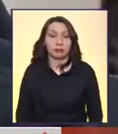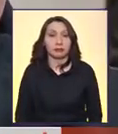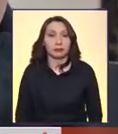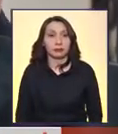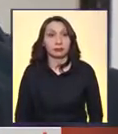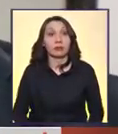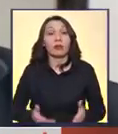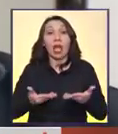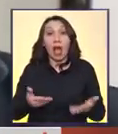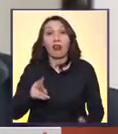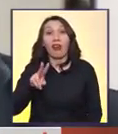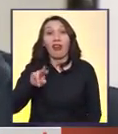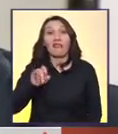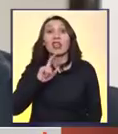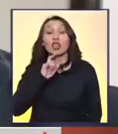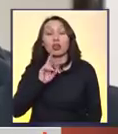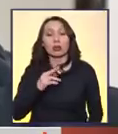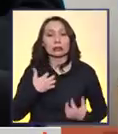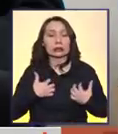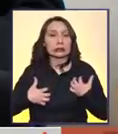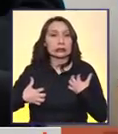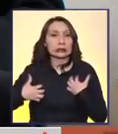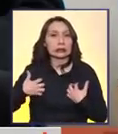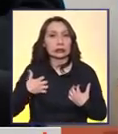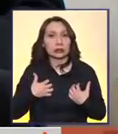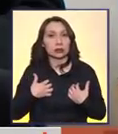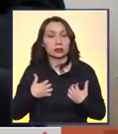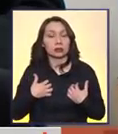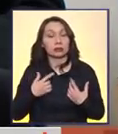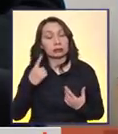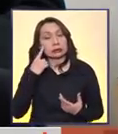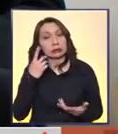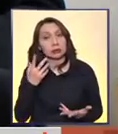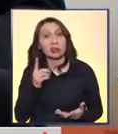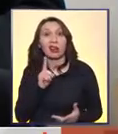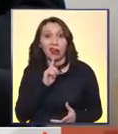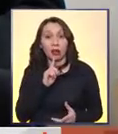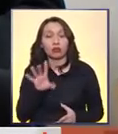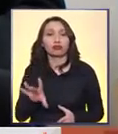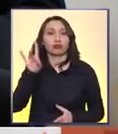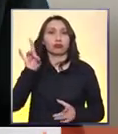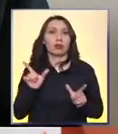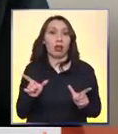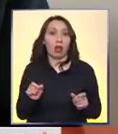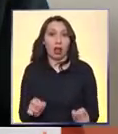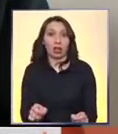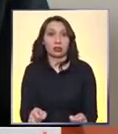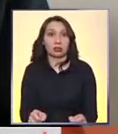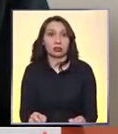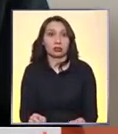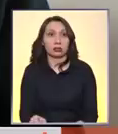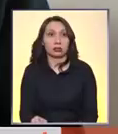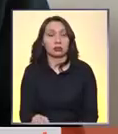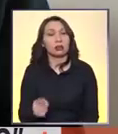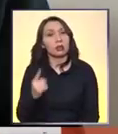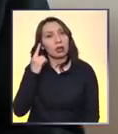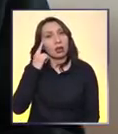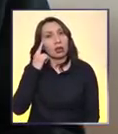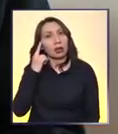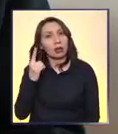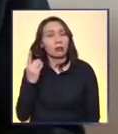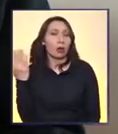Ahora es Víctor el que vive la desesperanza. Ya no desde lejos, tiene cáncer. Partió por el riñón, después se me fue al